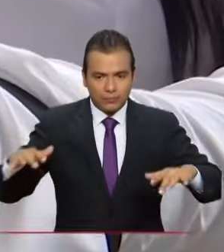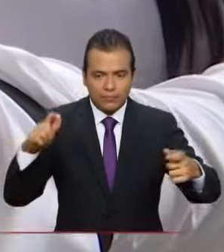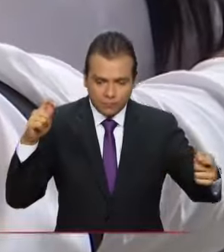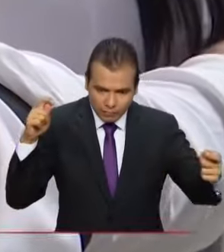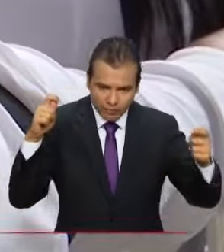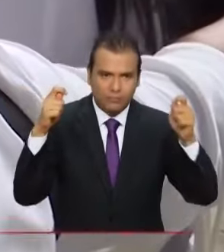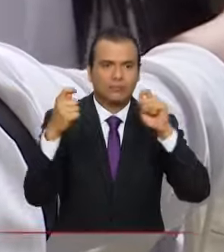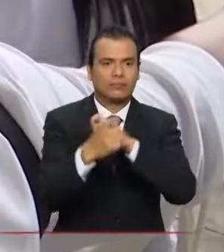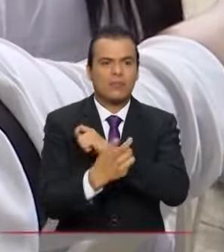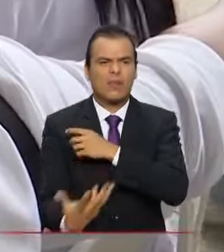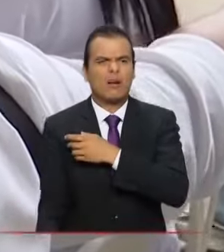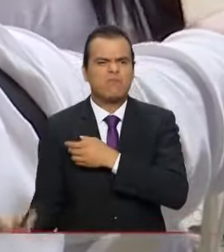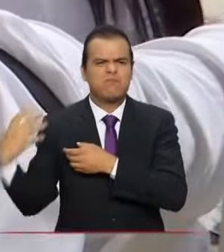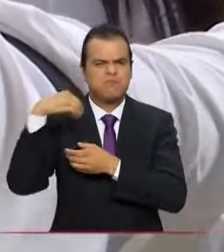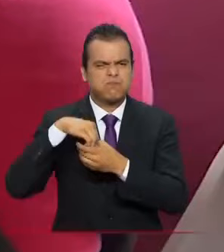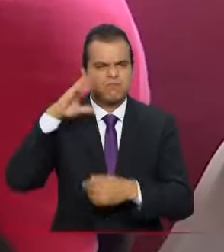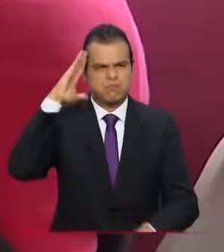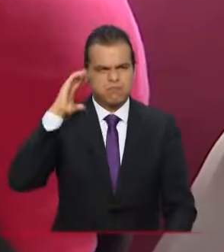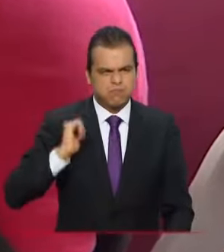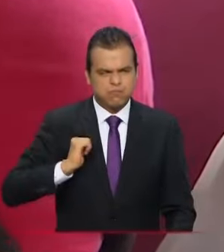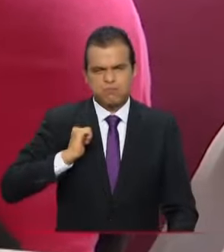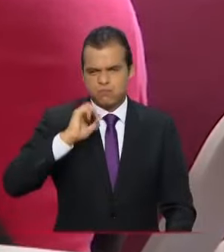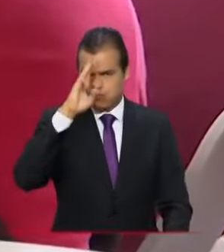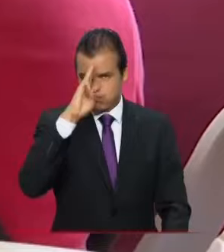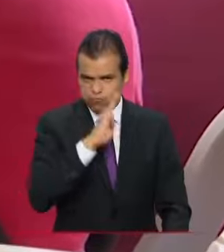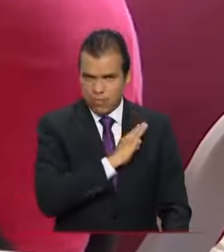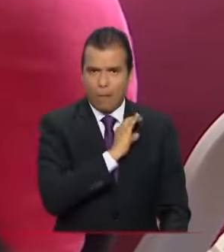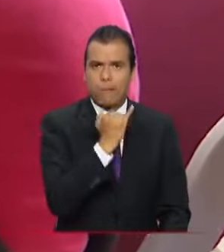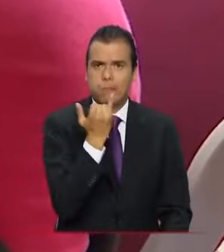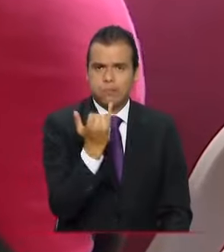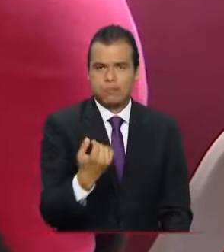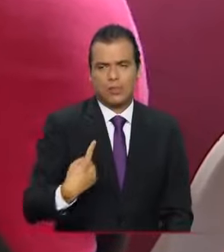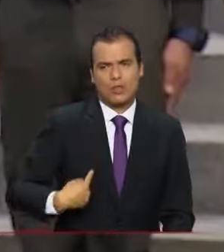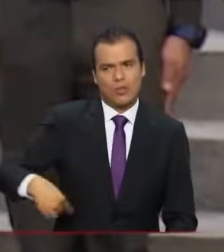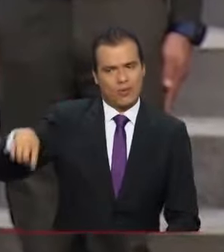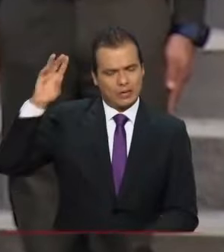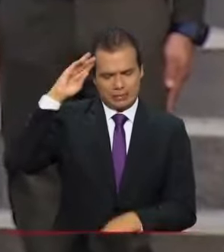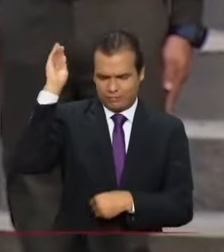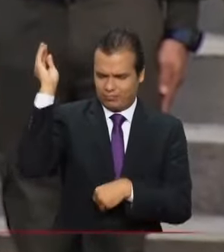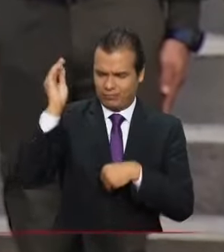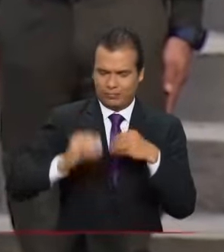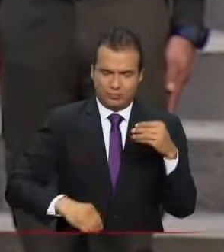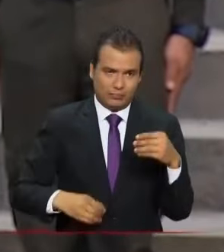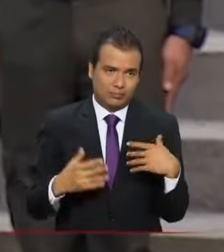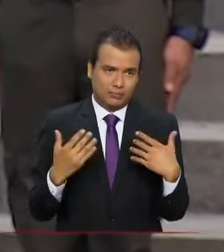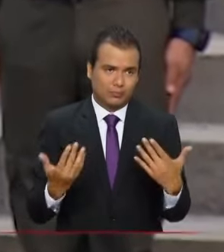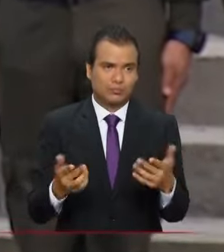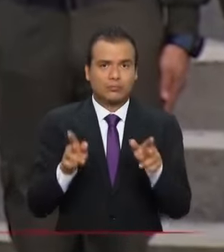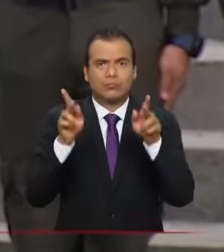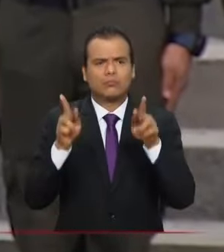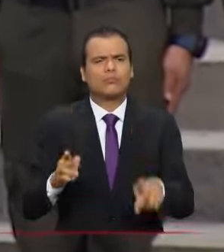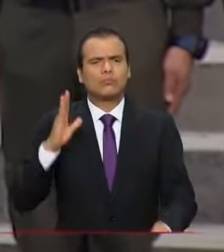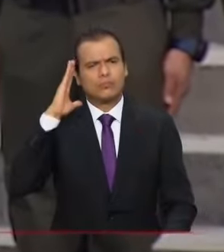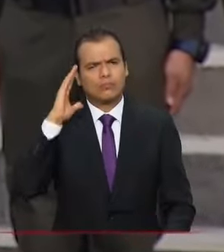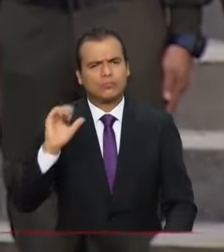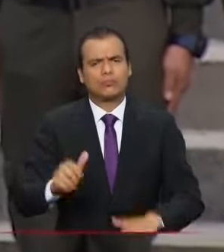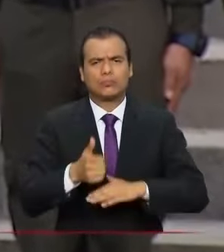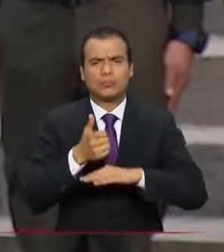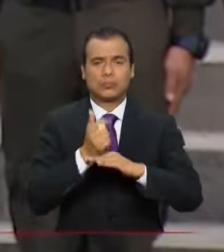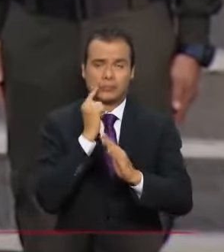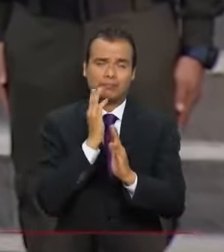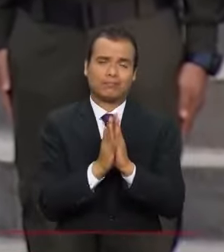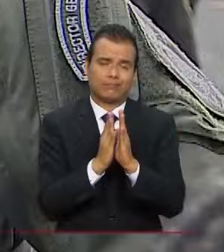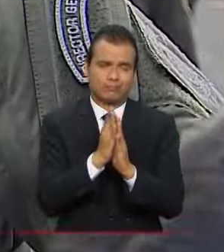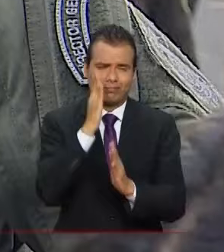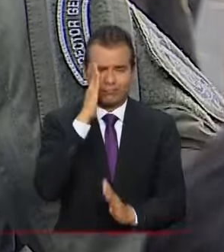y no la militarización. Parte de la población se rehúsa a la presencia de la fuerza pública y el director de la Policía Nacional denunció que